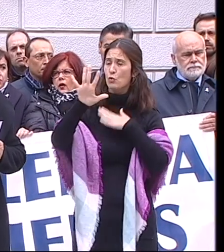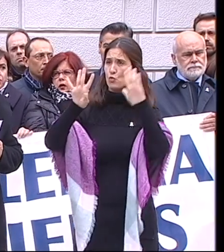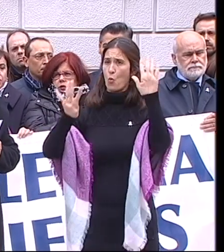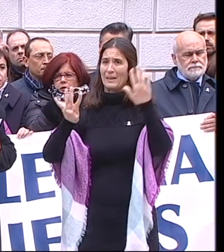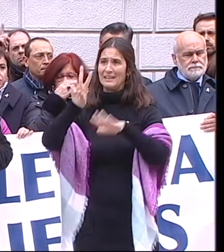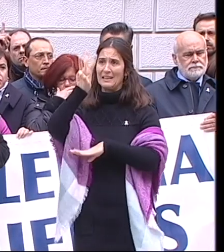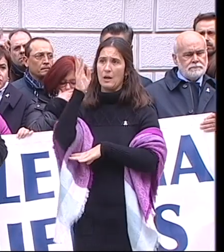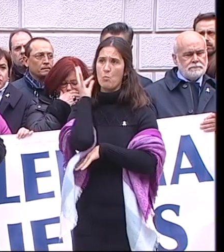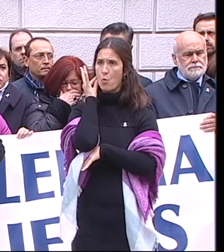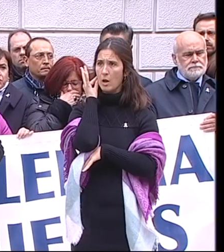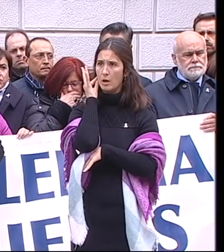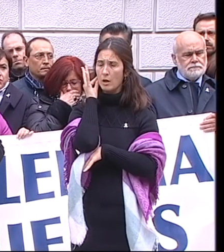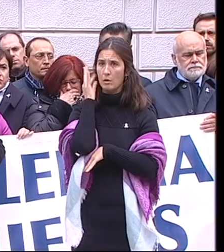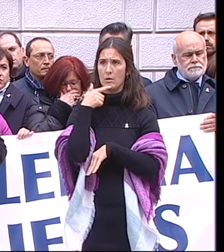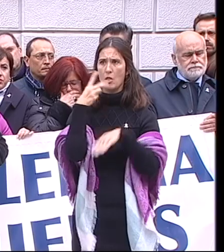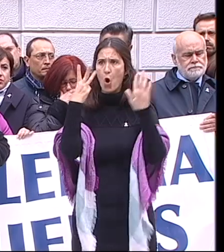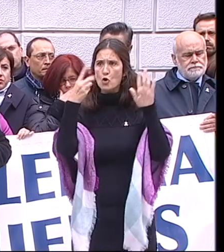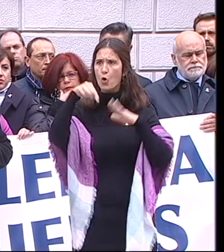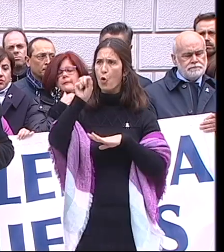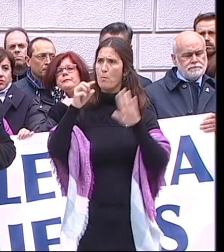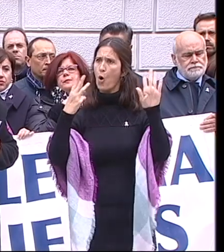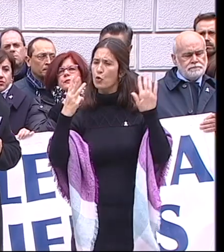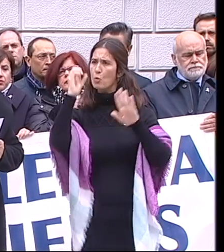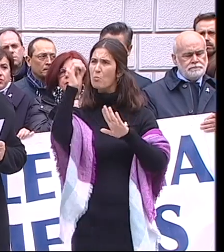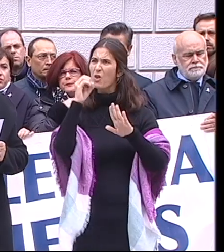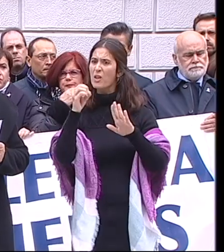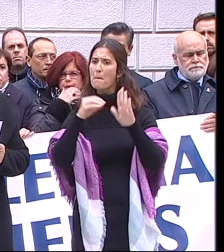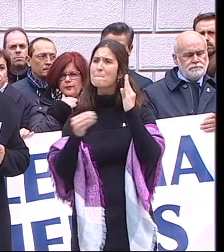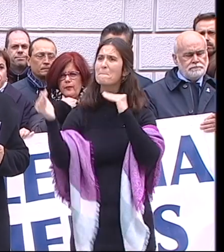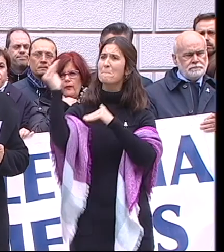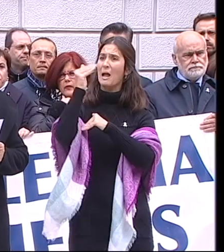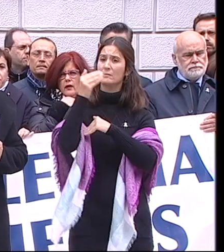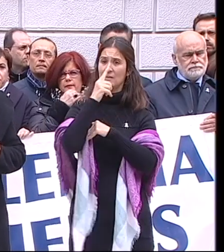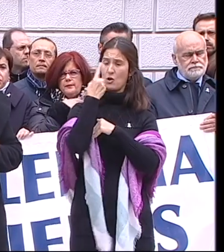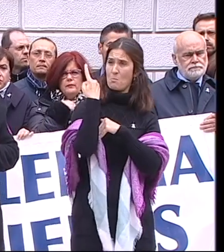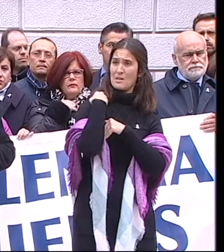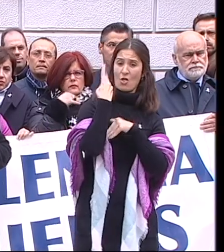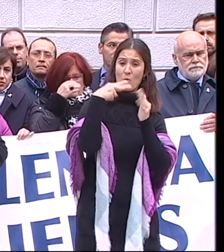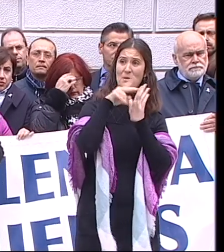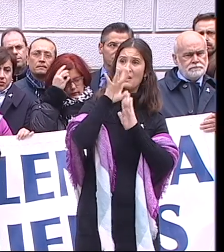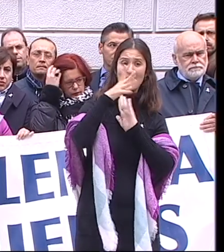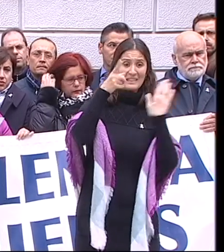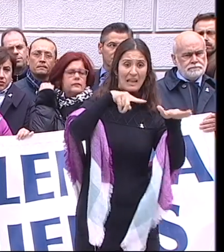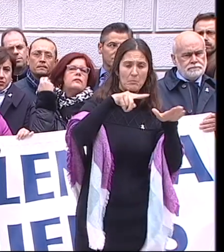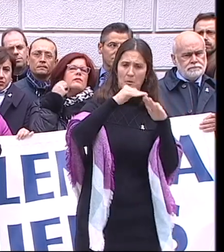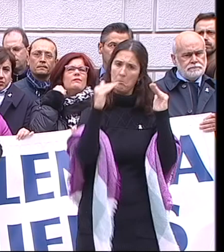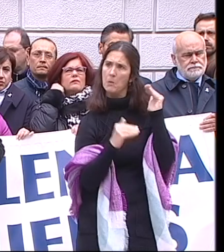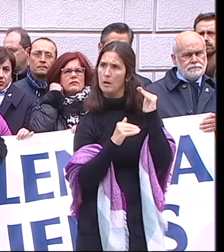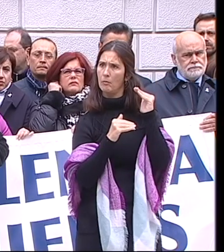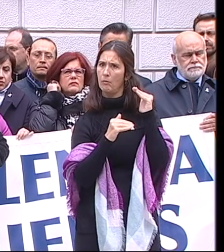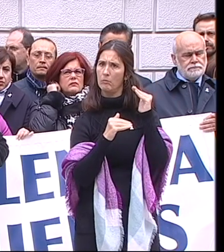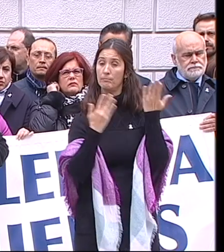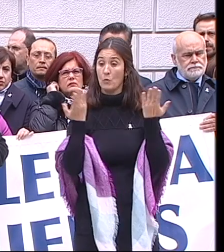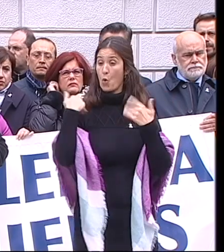33.593 mujeres, un 8,8% más que en el segundo trimestre de 2015. La